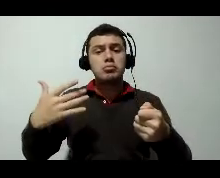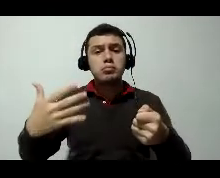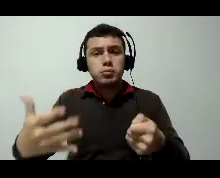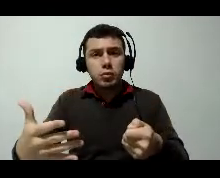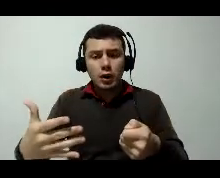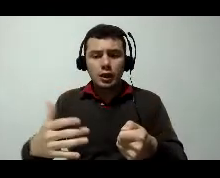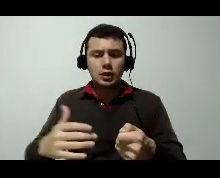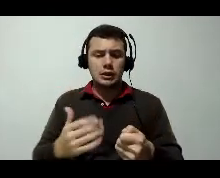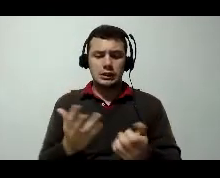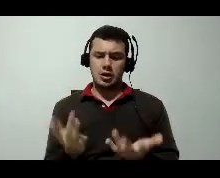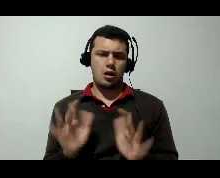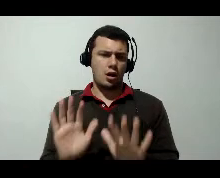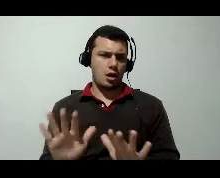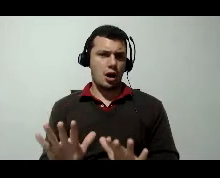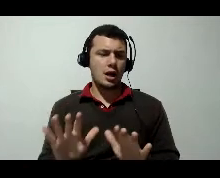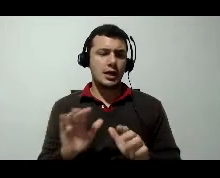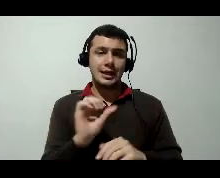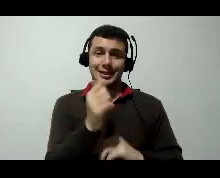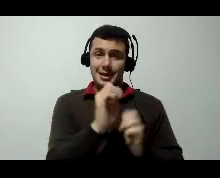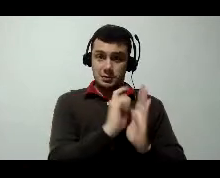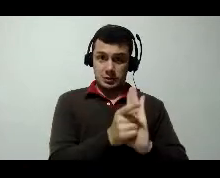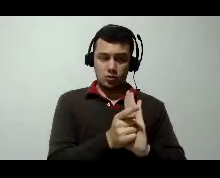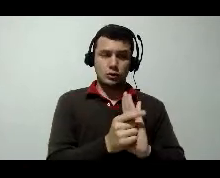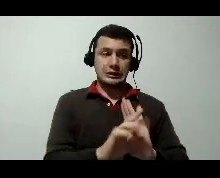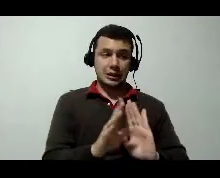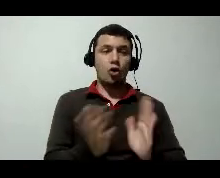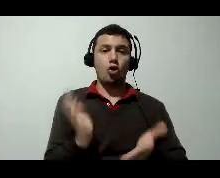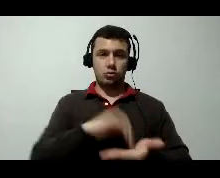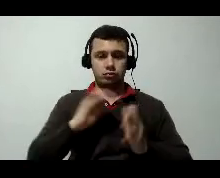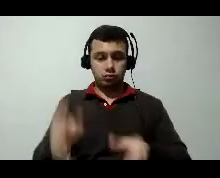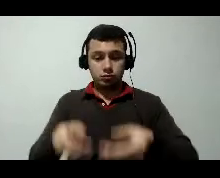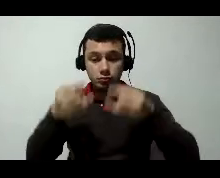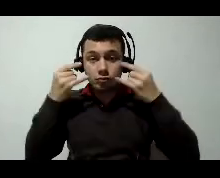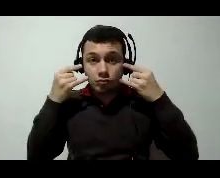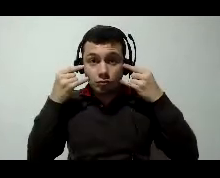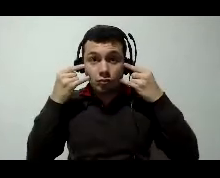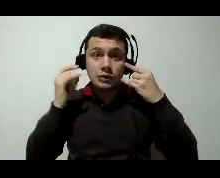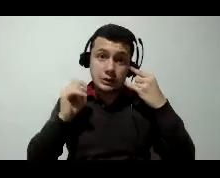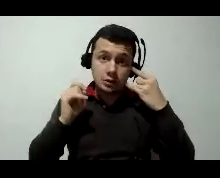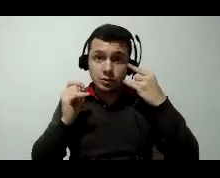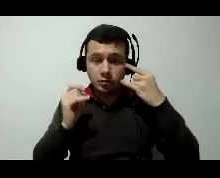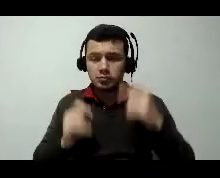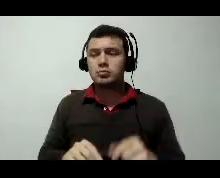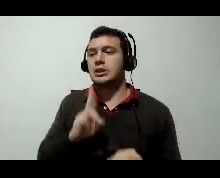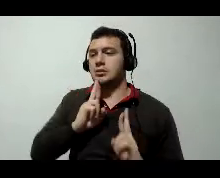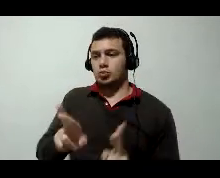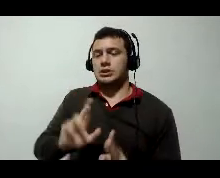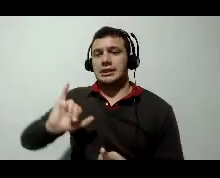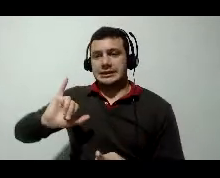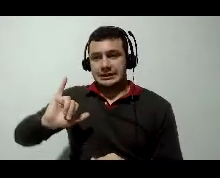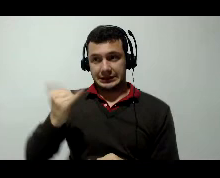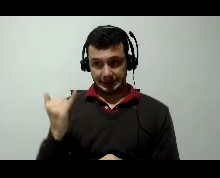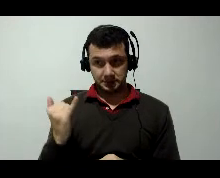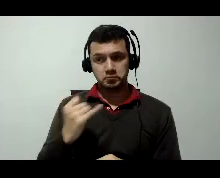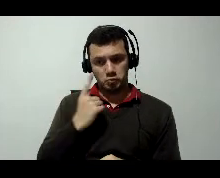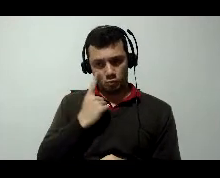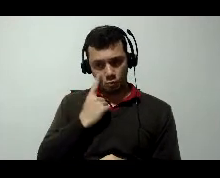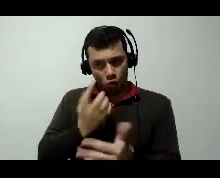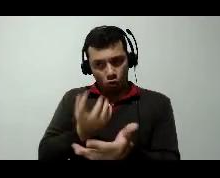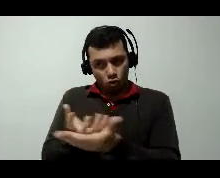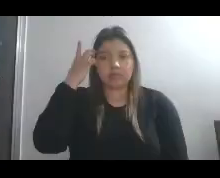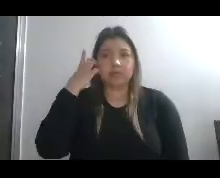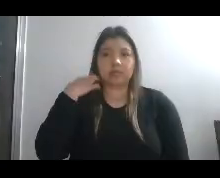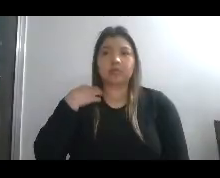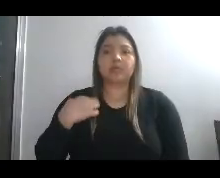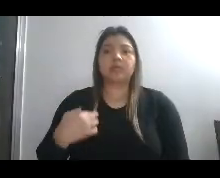Sí. ¿Qué debes tener en cuenta? Que esté visiblemente limpio, que no